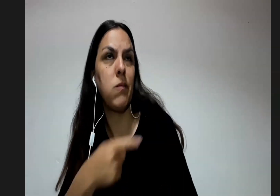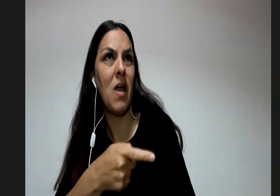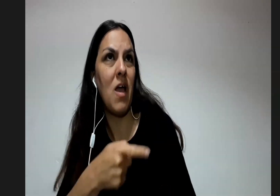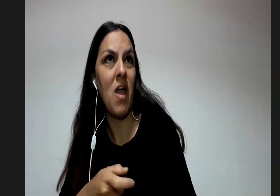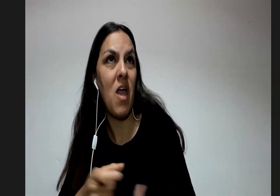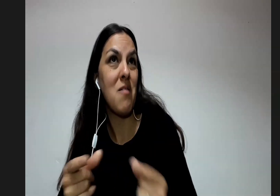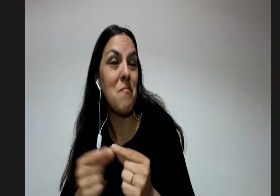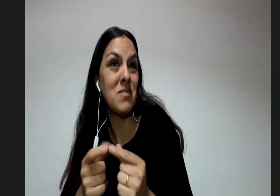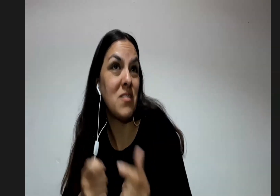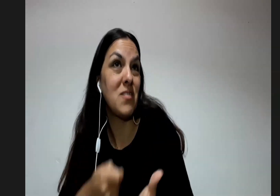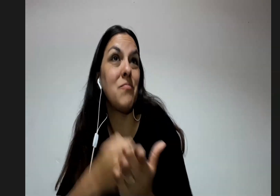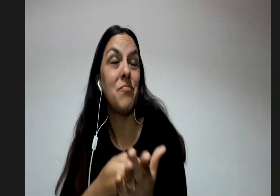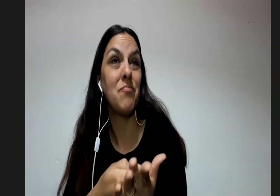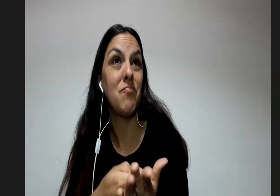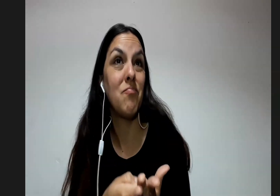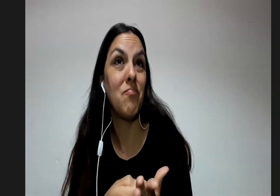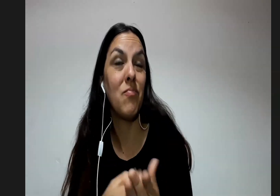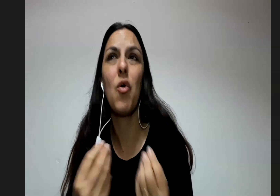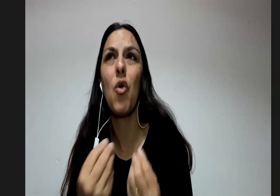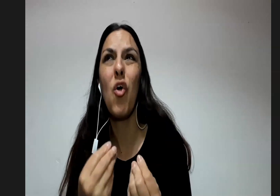pasajes? No se sabe.